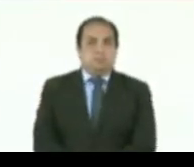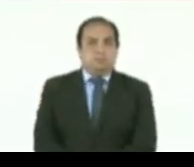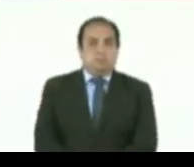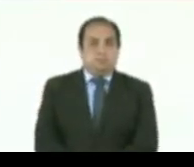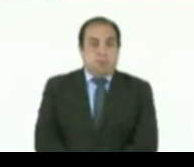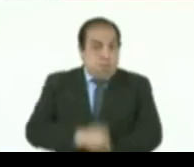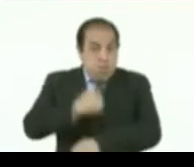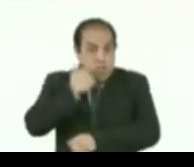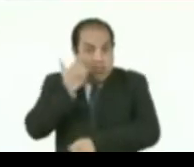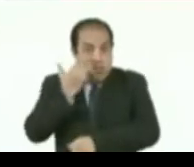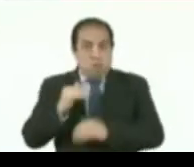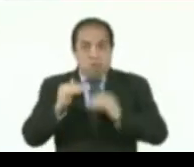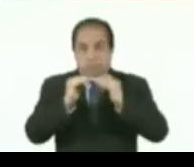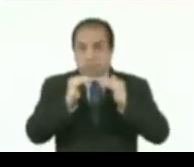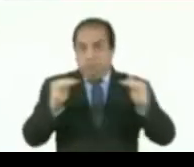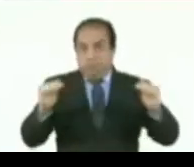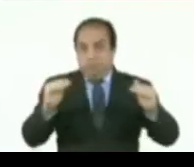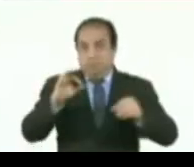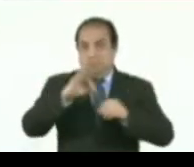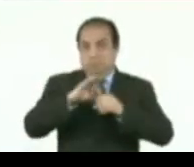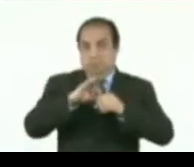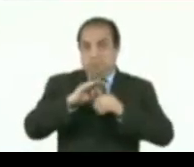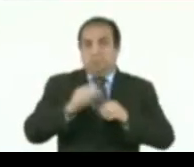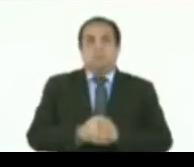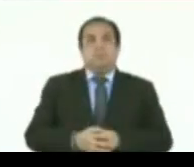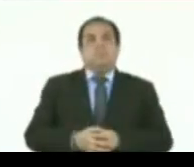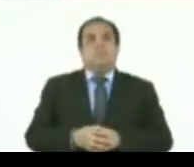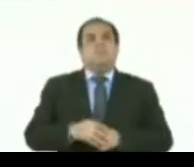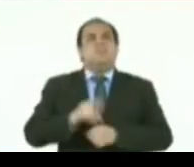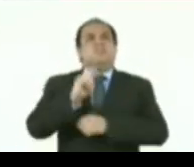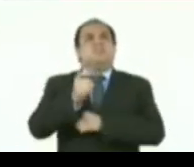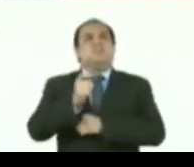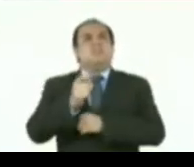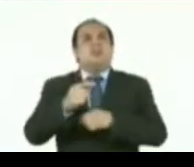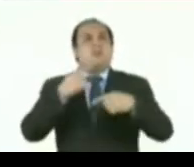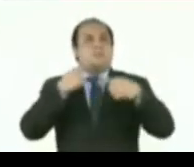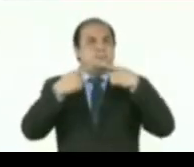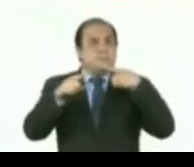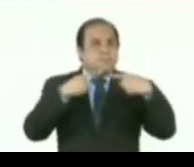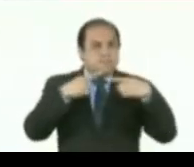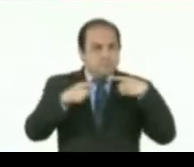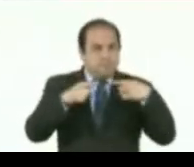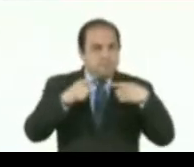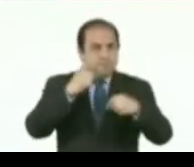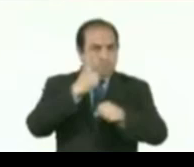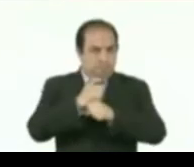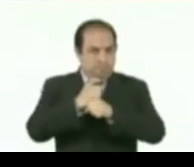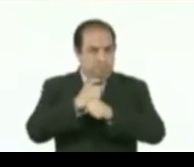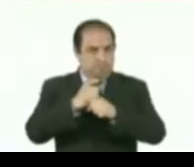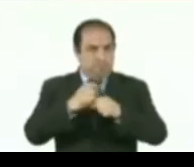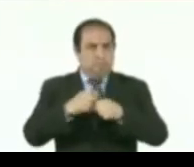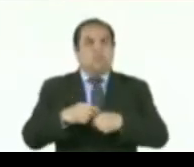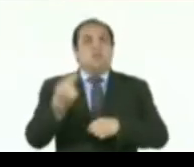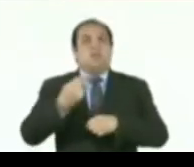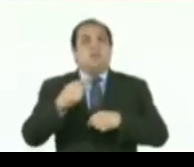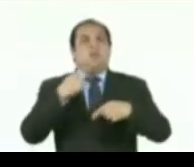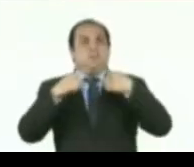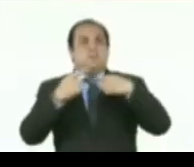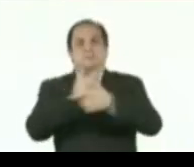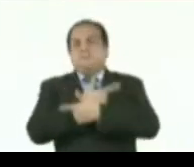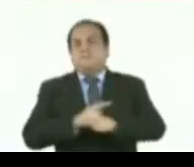Entonces, si queremos democracia, pues democracia tiene que ver con debate, primero. Tiene